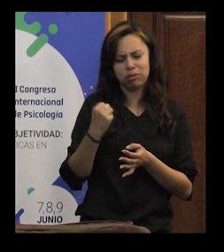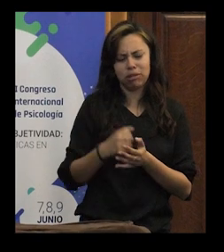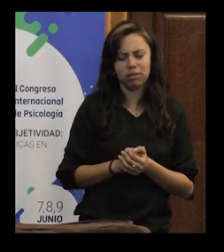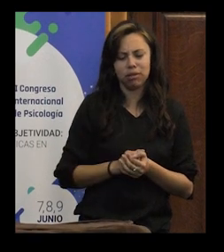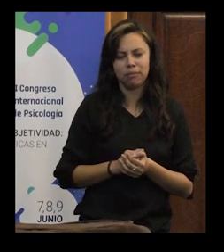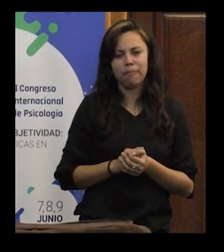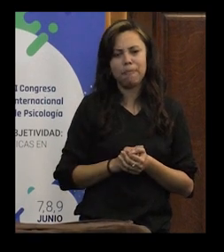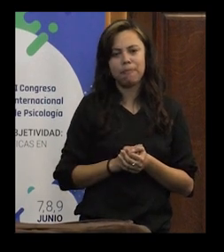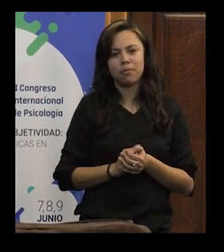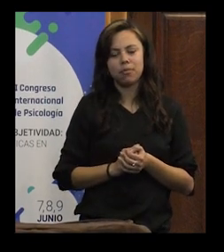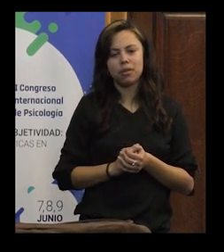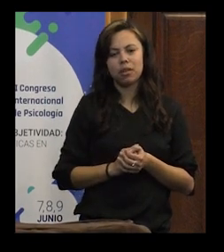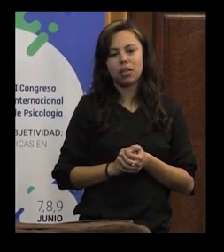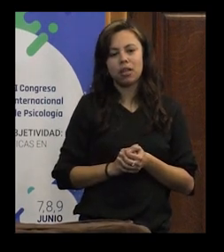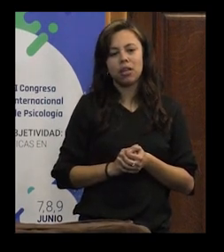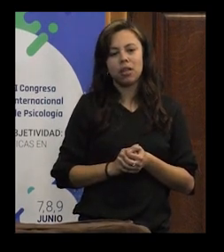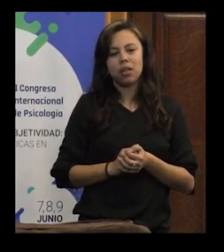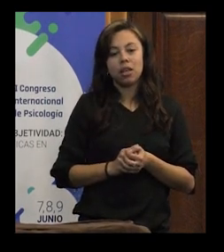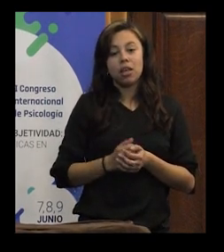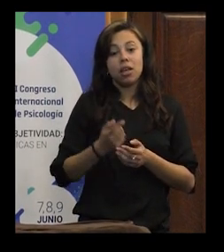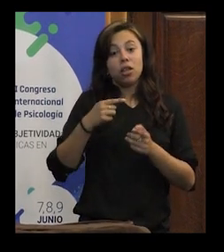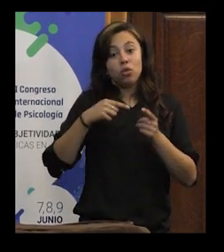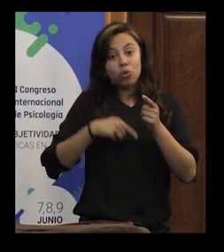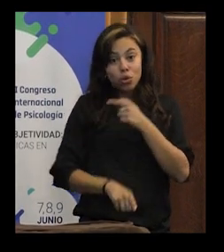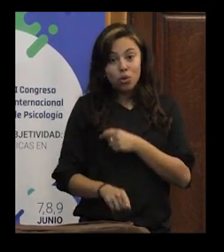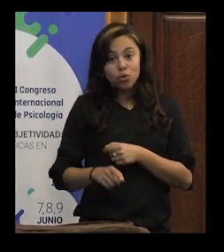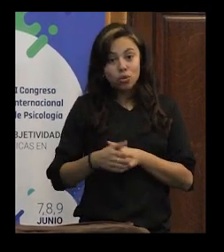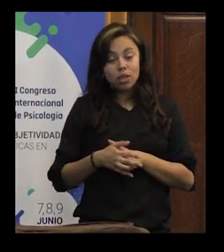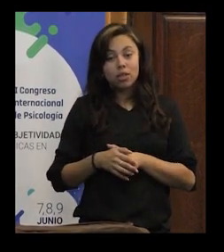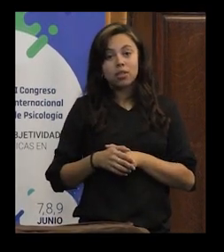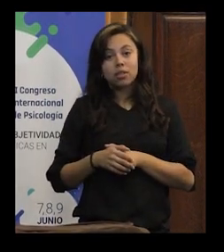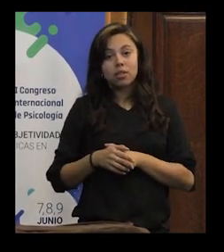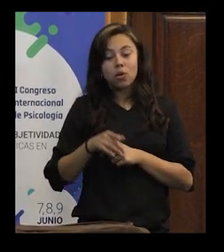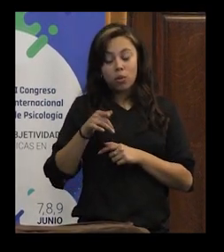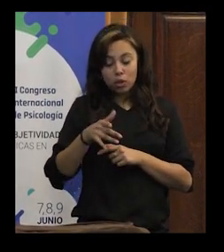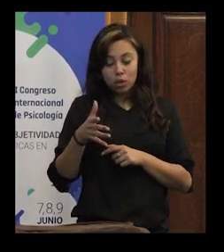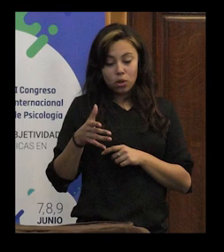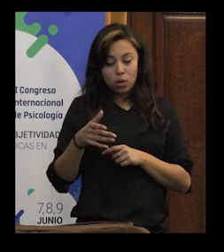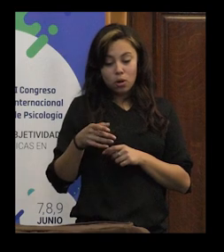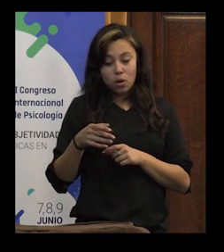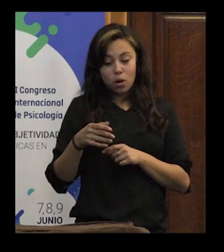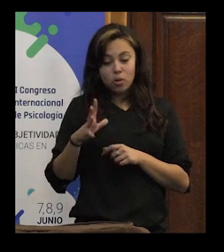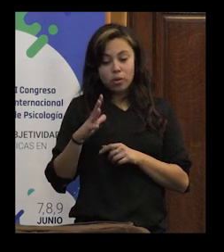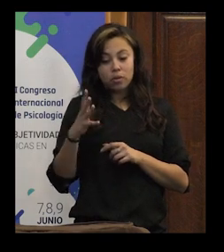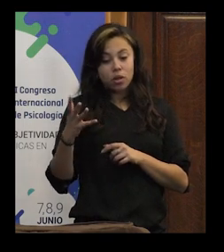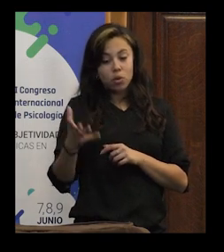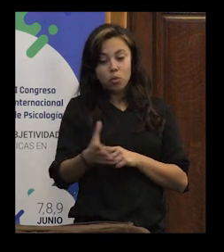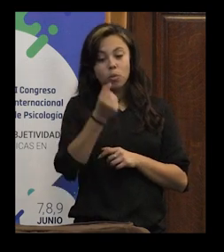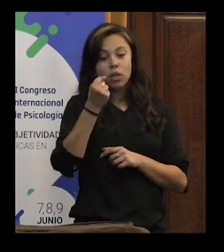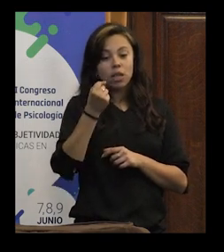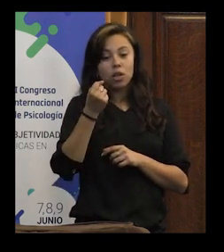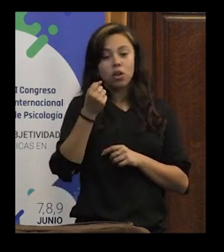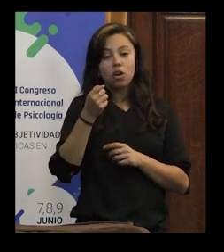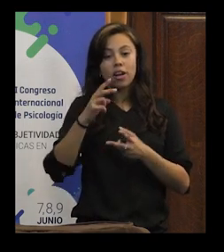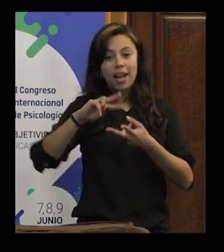1953. Y desde entonces, el campo de la genética ha avanzado a pasos